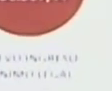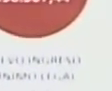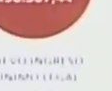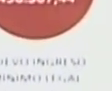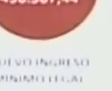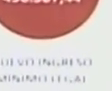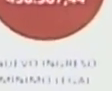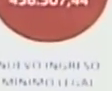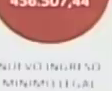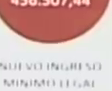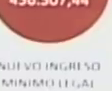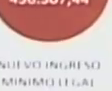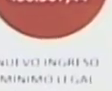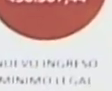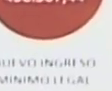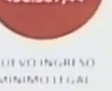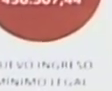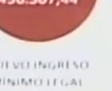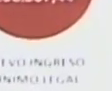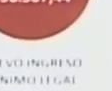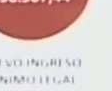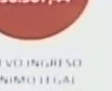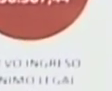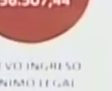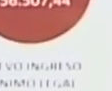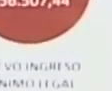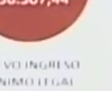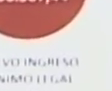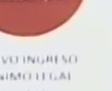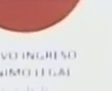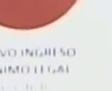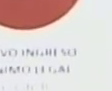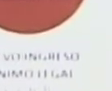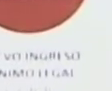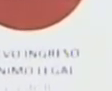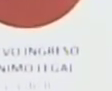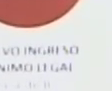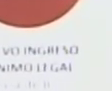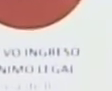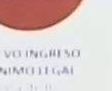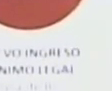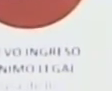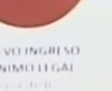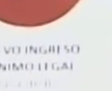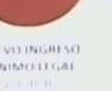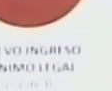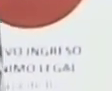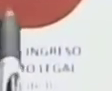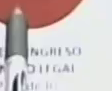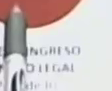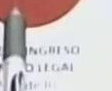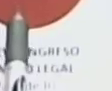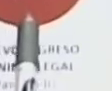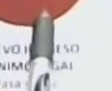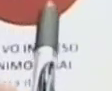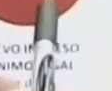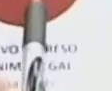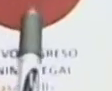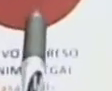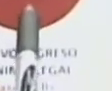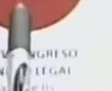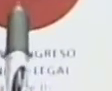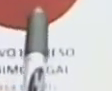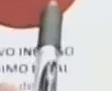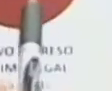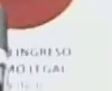más el aumento de 10 unidades tributarias, lo cual da una suma de